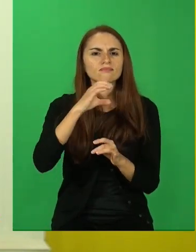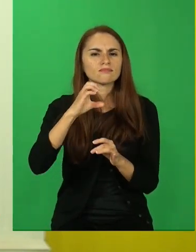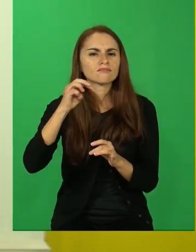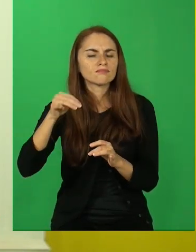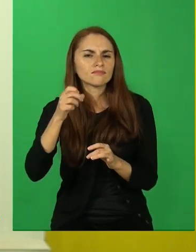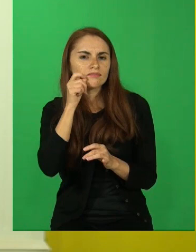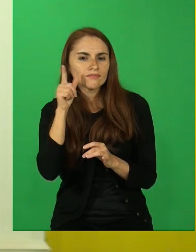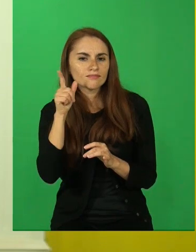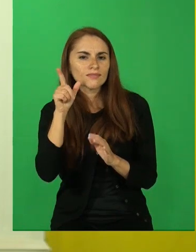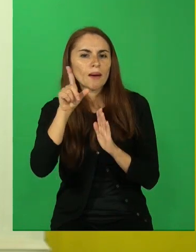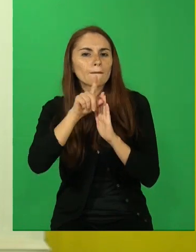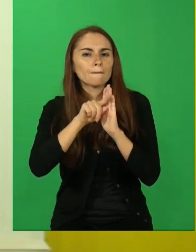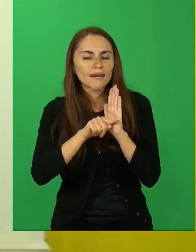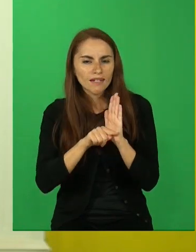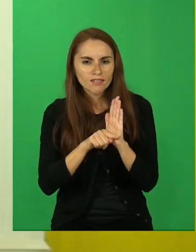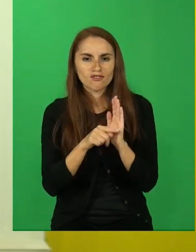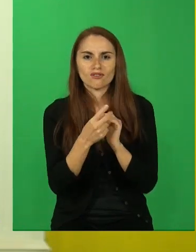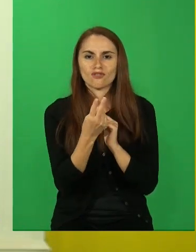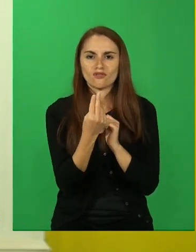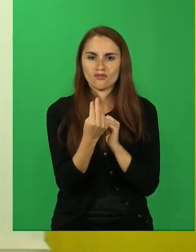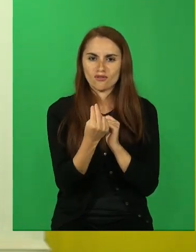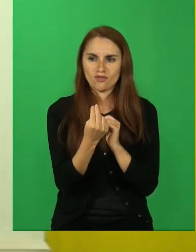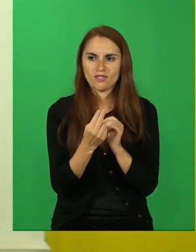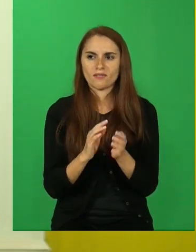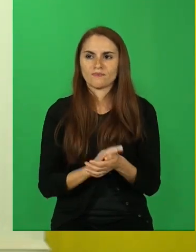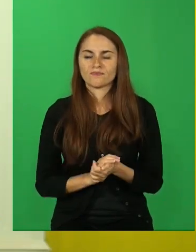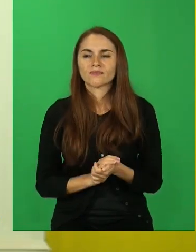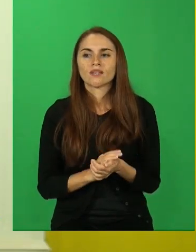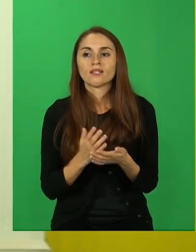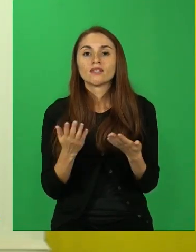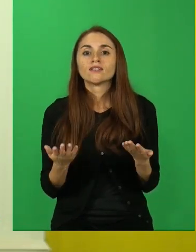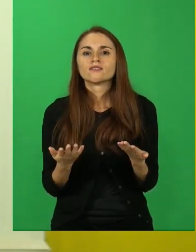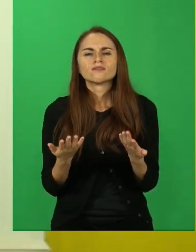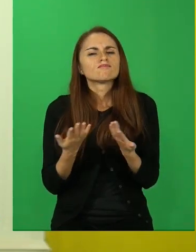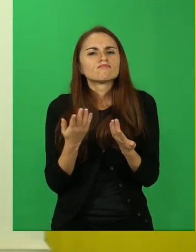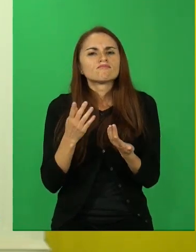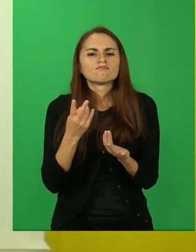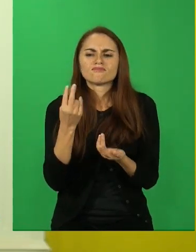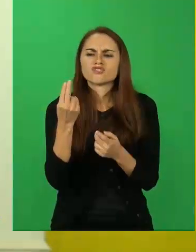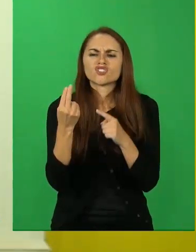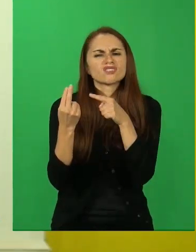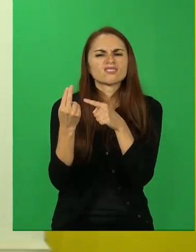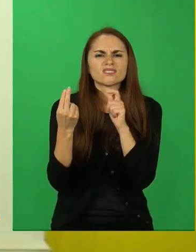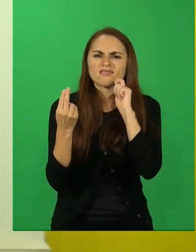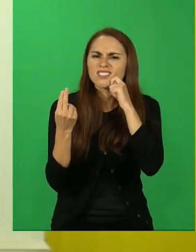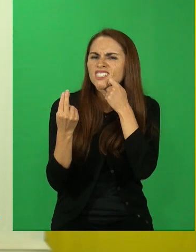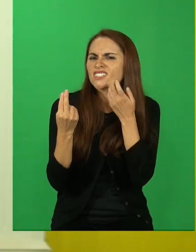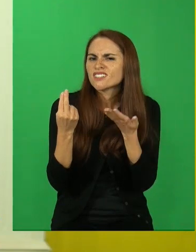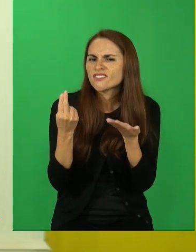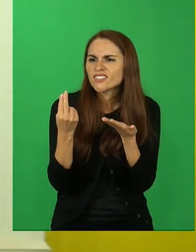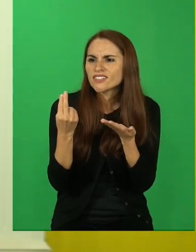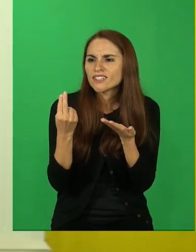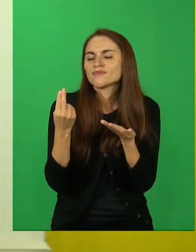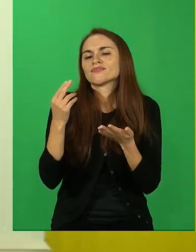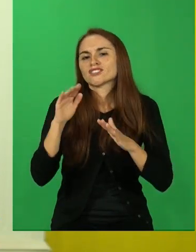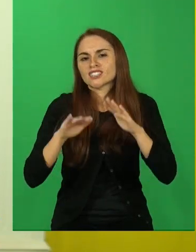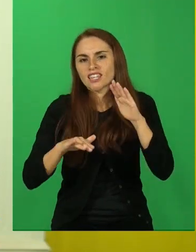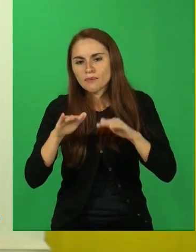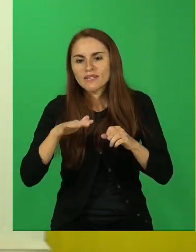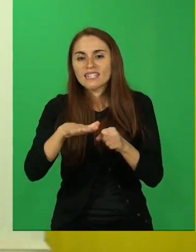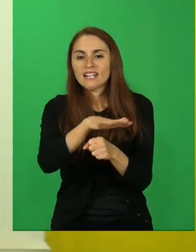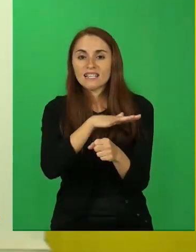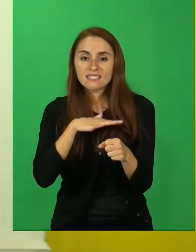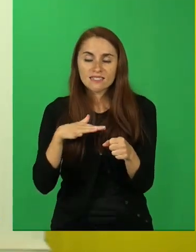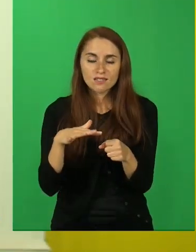sería 12. ¿Cómo vamos a interpretar, ¿no es cierto?, este resultado que decíamos? Ay, depende